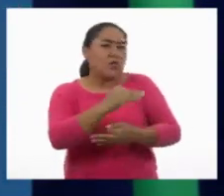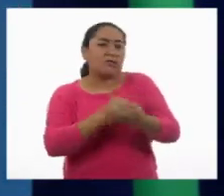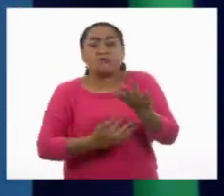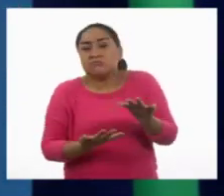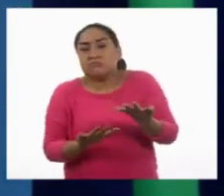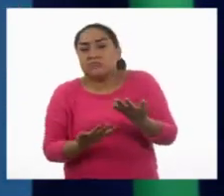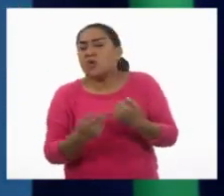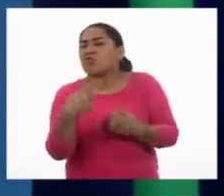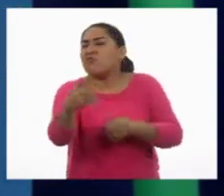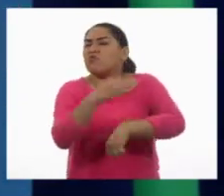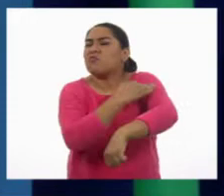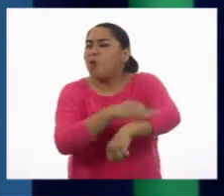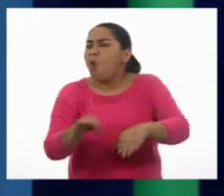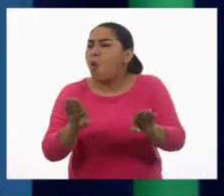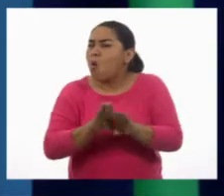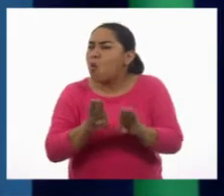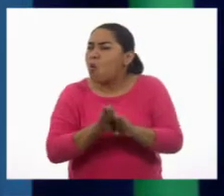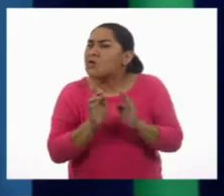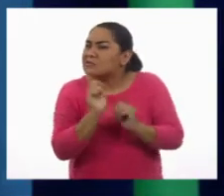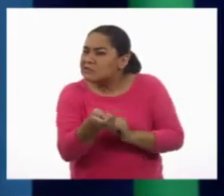tuya? Kiname Muyashka.